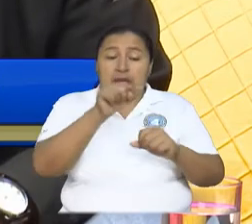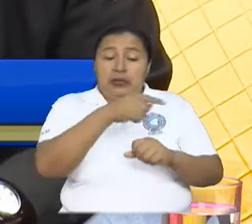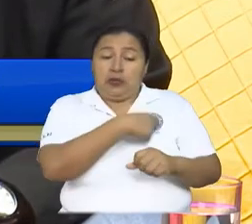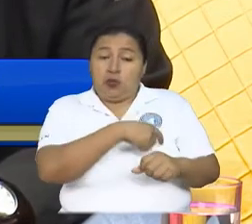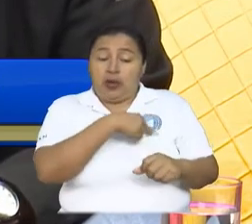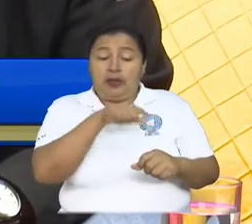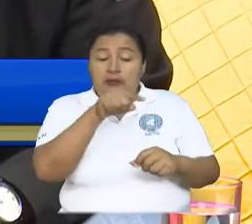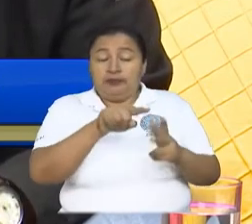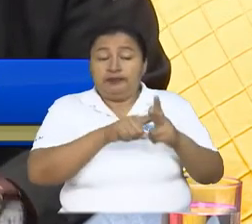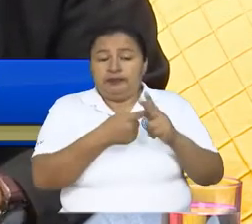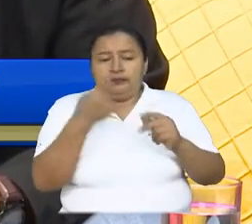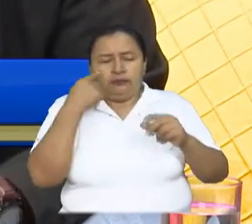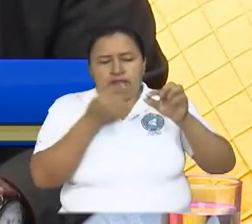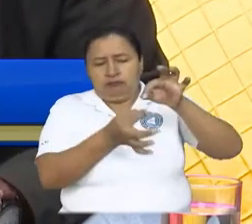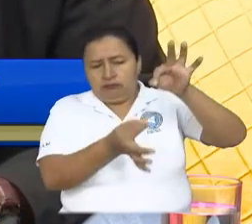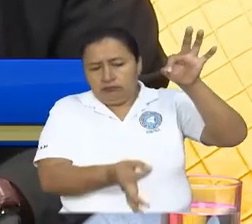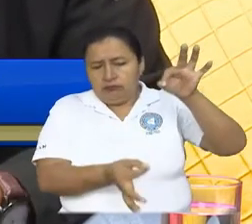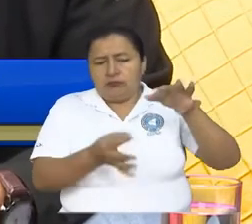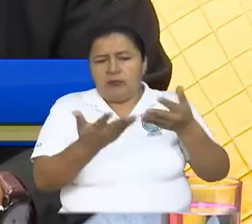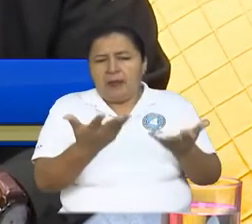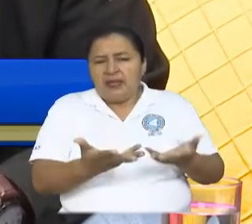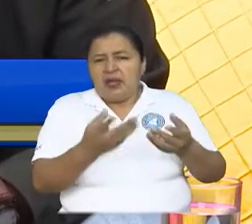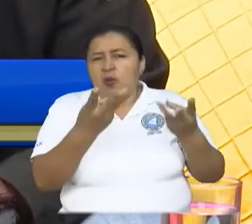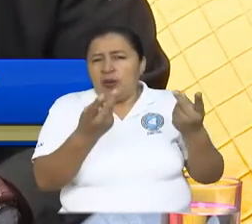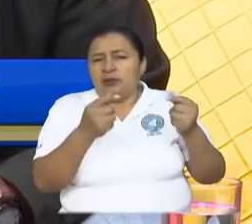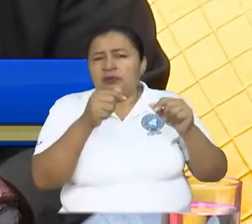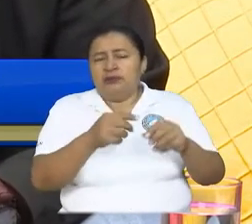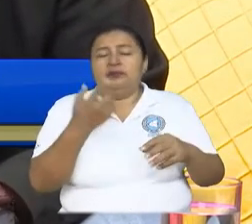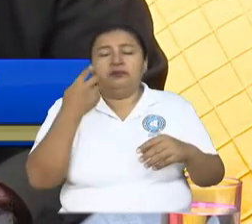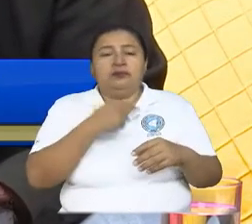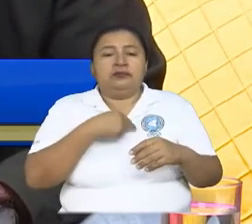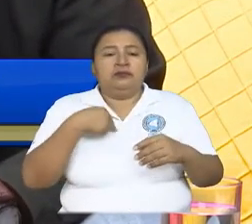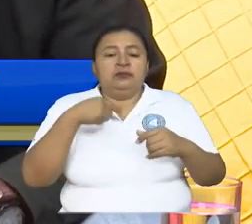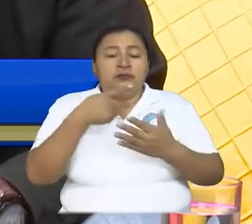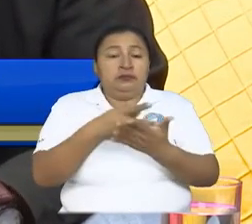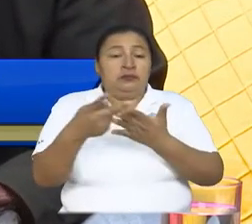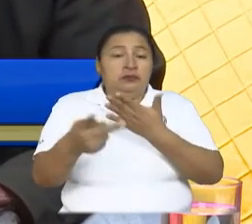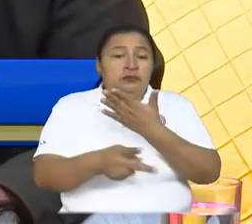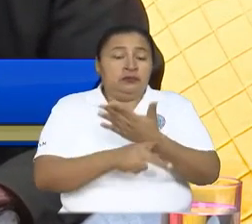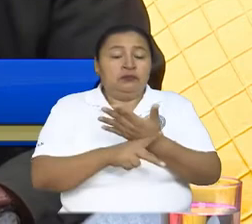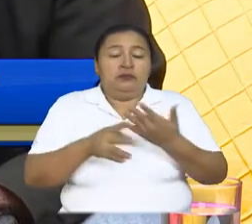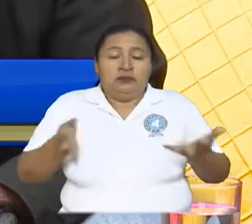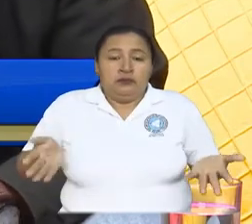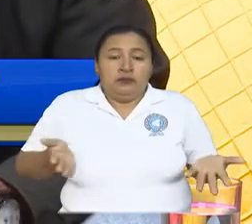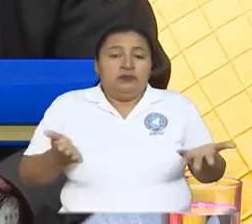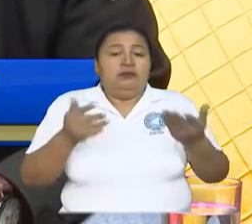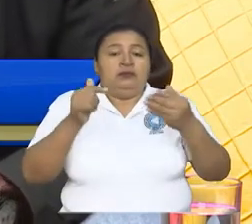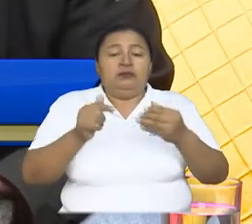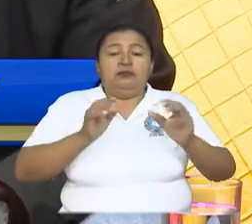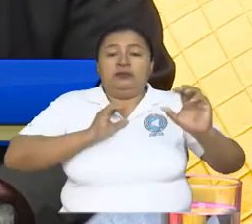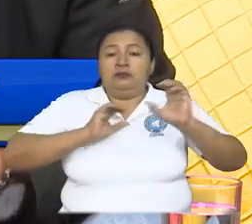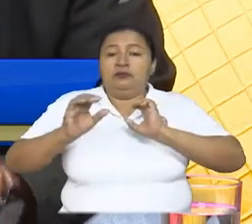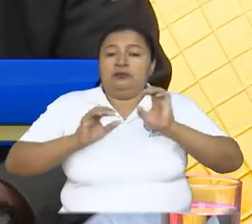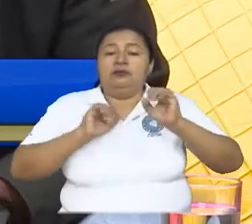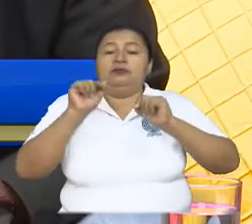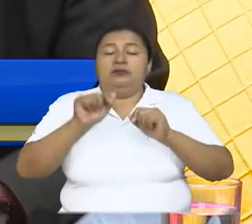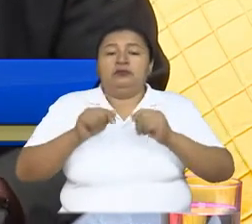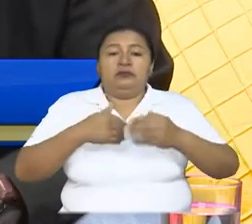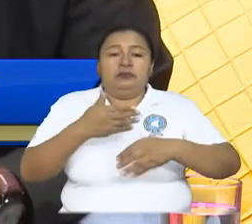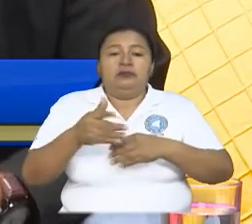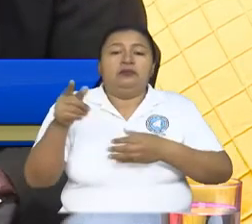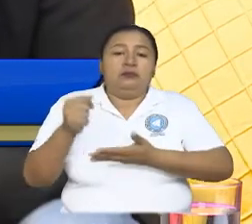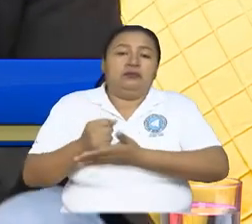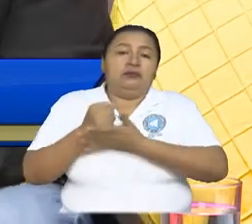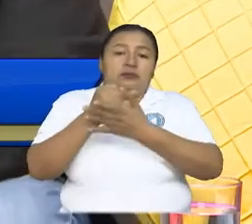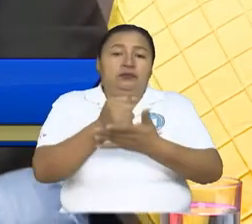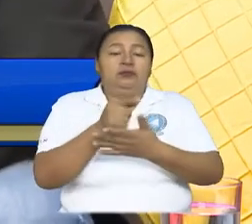y también lograr hacer un programa de promoción y comunicación y ahí ustedes nos van a ayudar